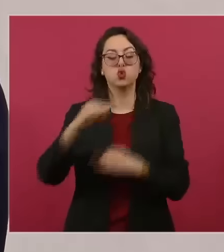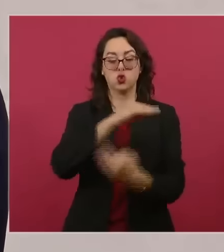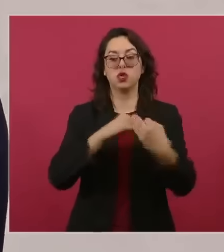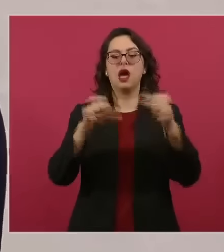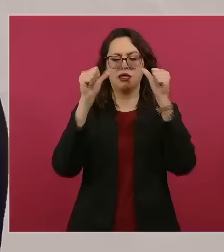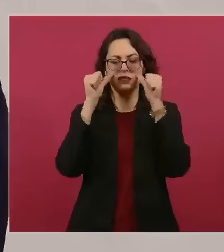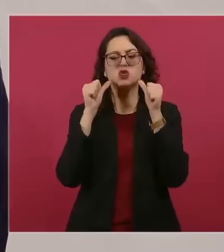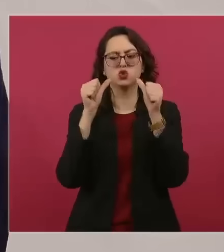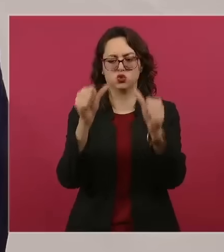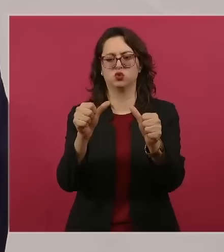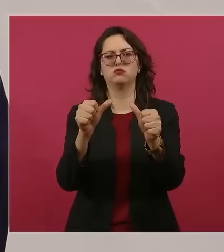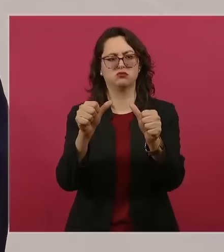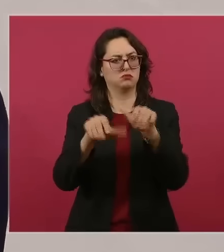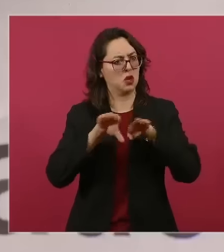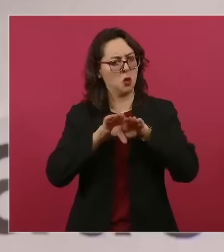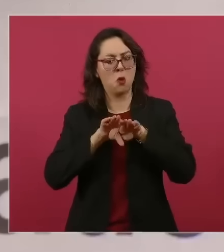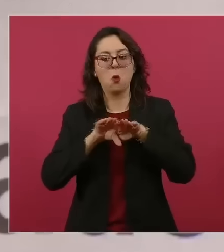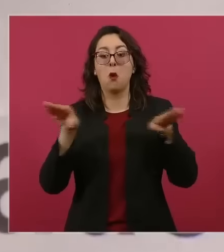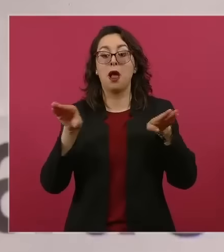dar atención